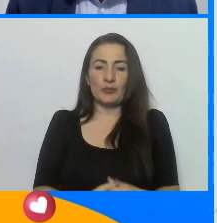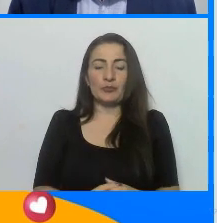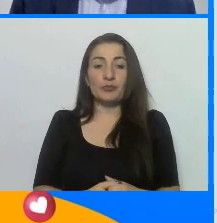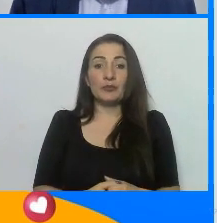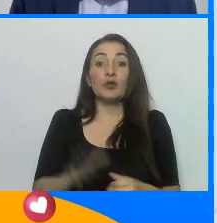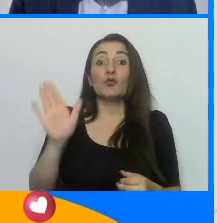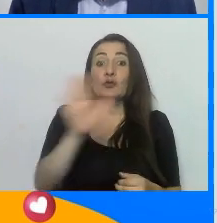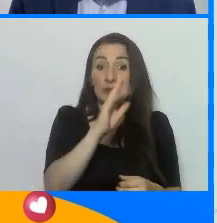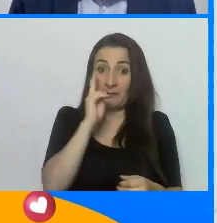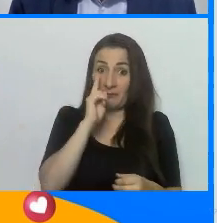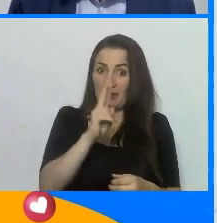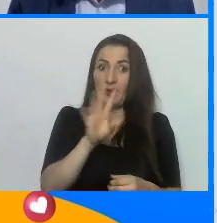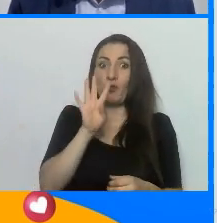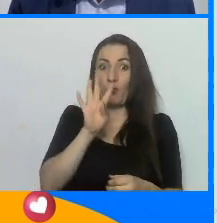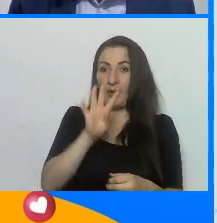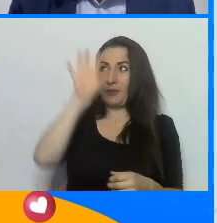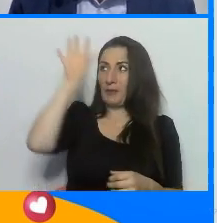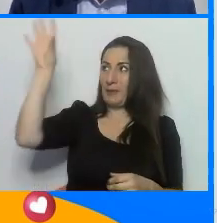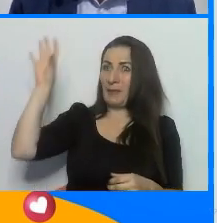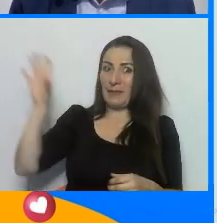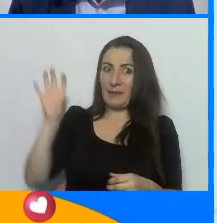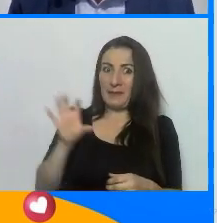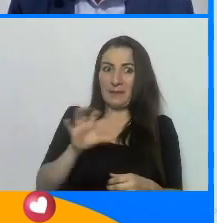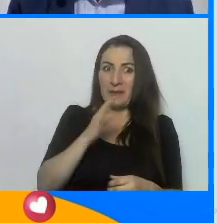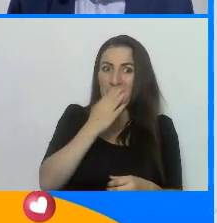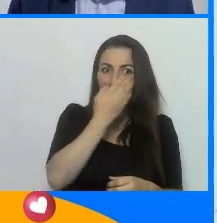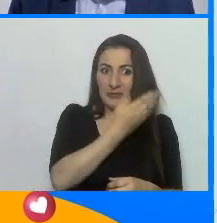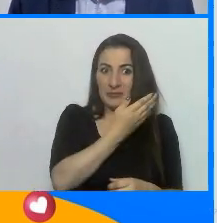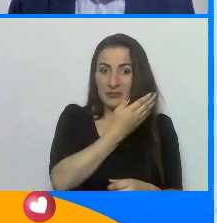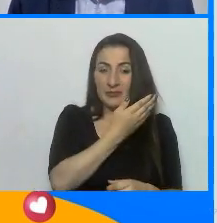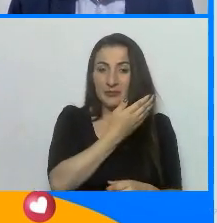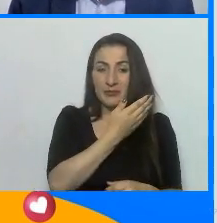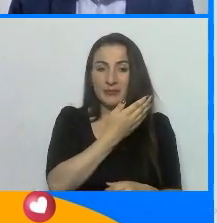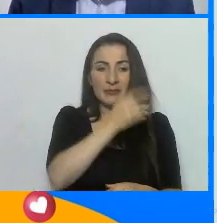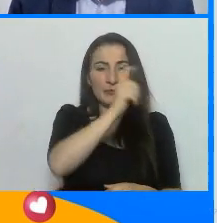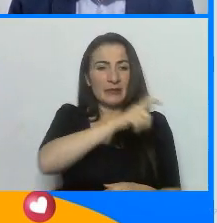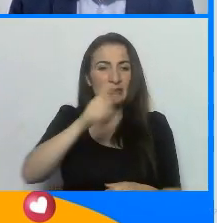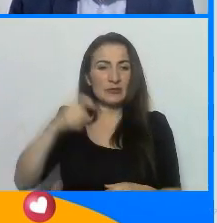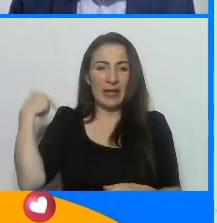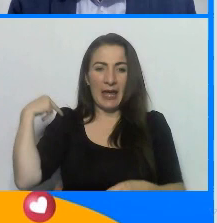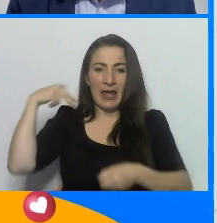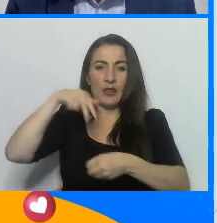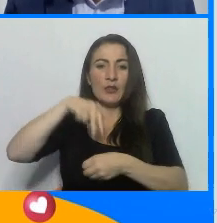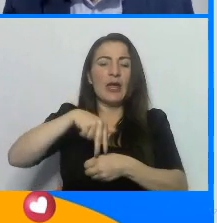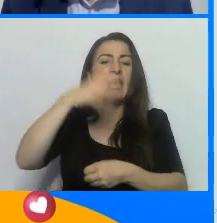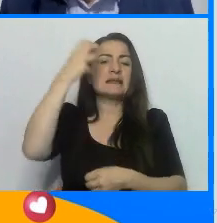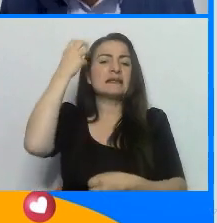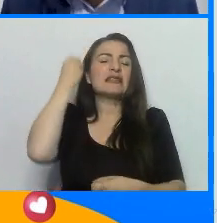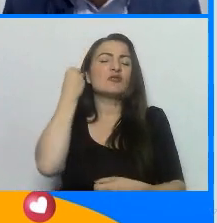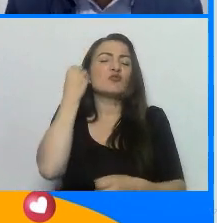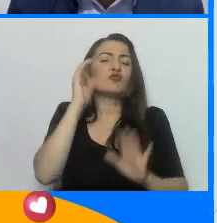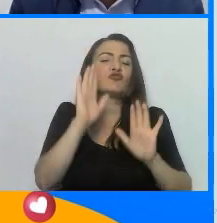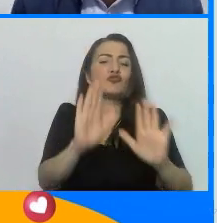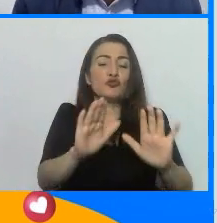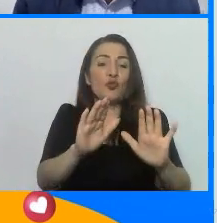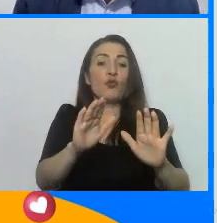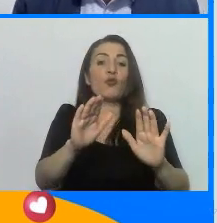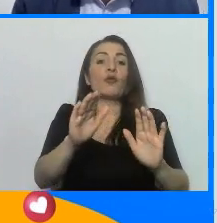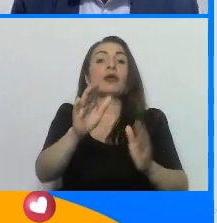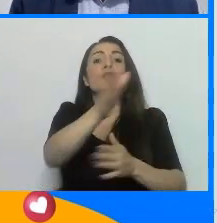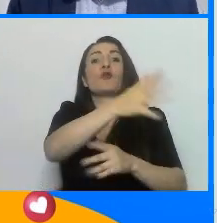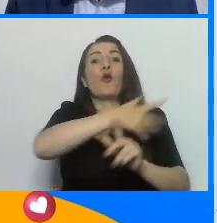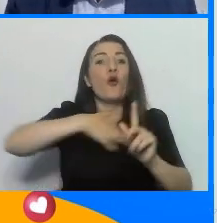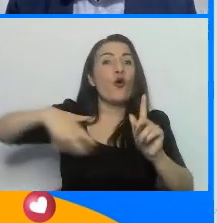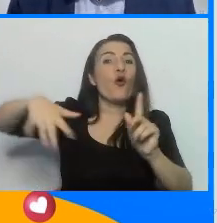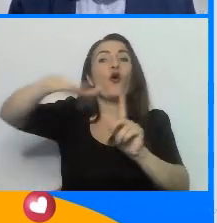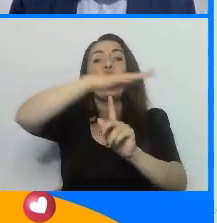Ustedes en la imagen ven 4 personajes que para el caso de la ecología cumplen un papel fundamental